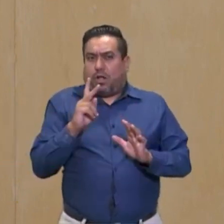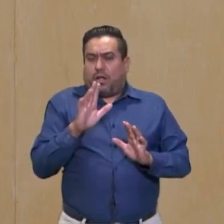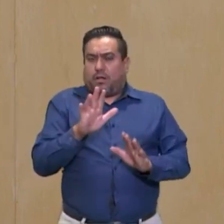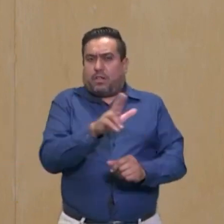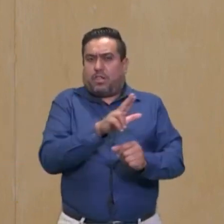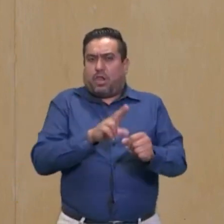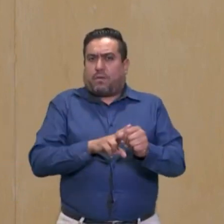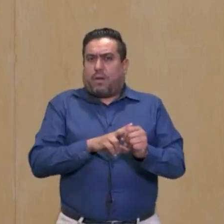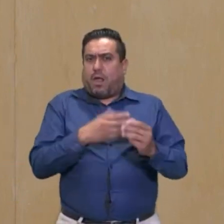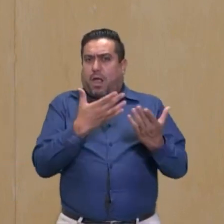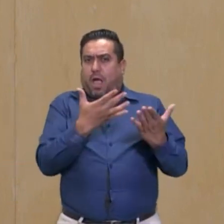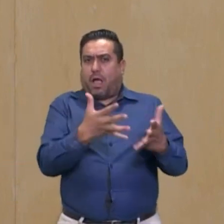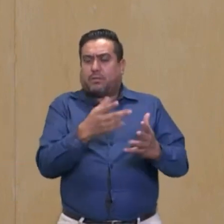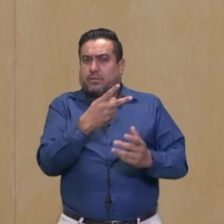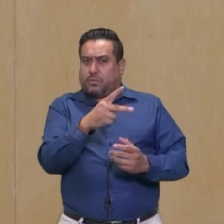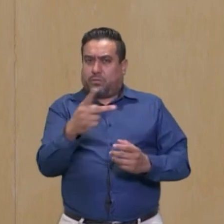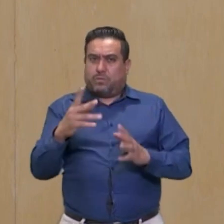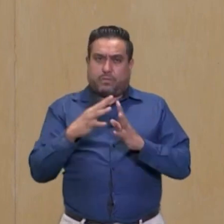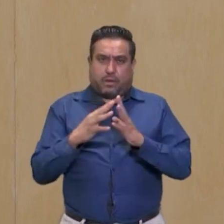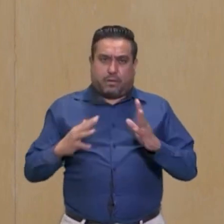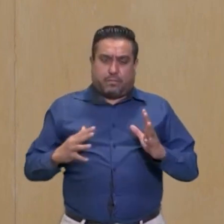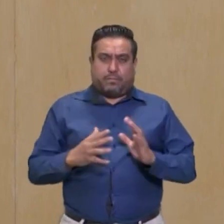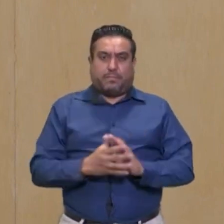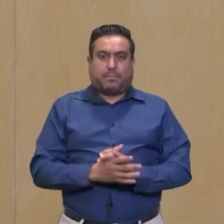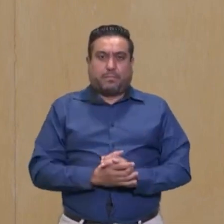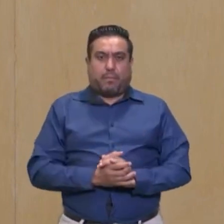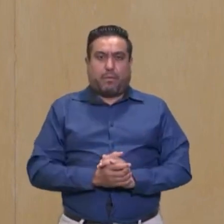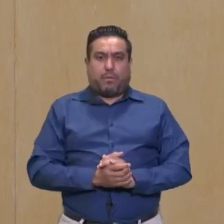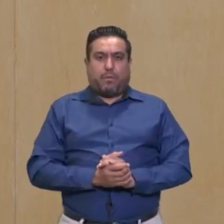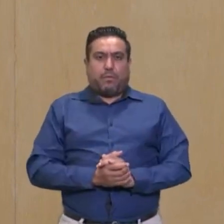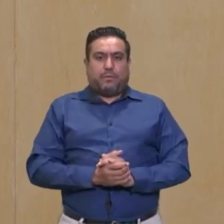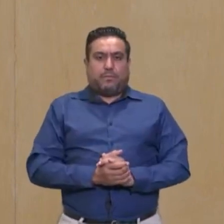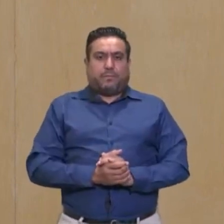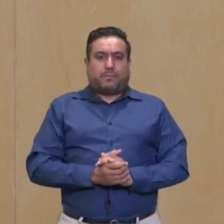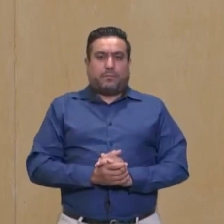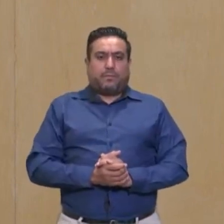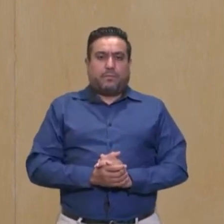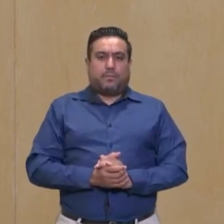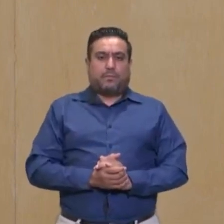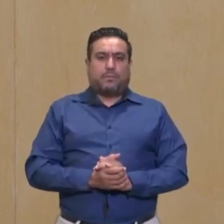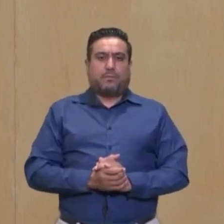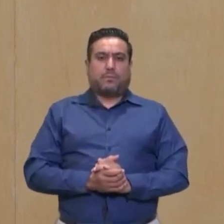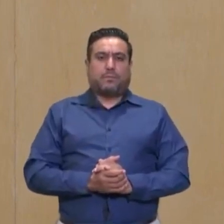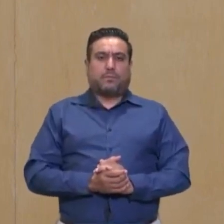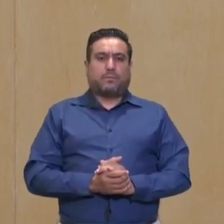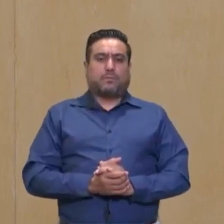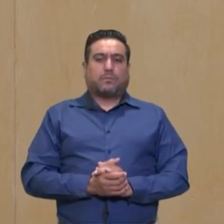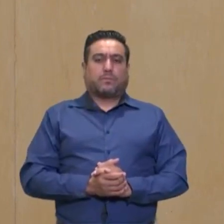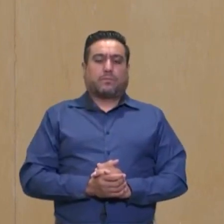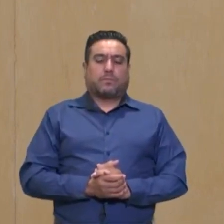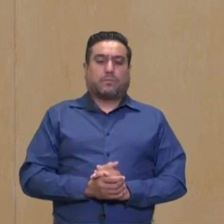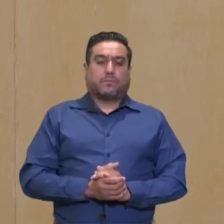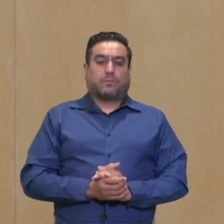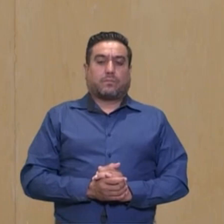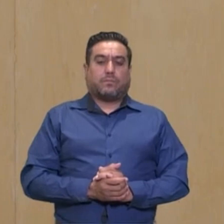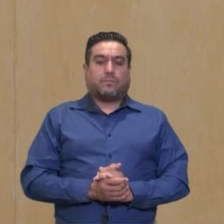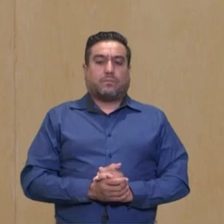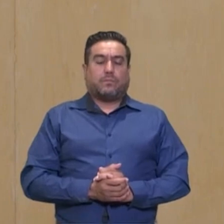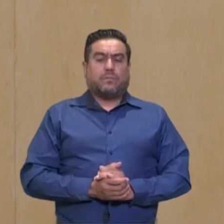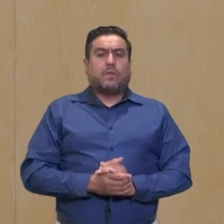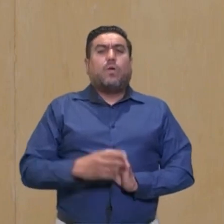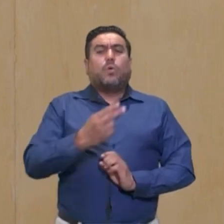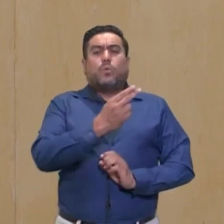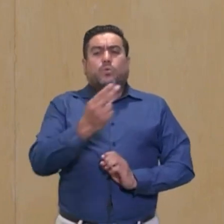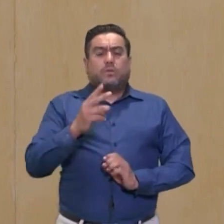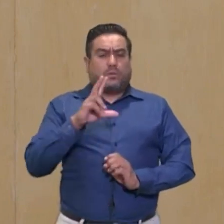la normalidad parlamentaria sí no tiene por qué de verdad porque espantar ni